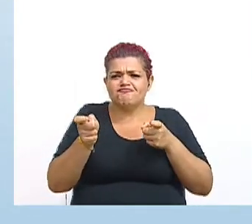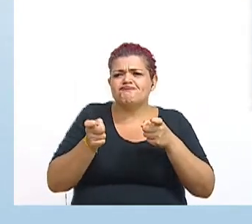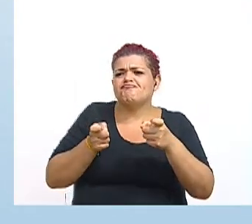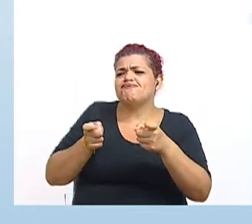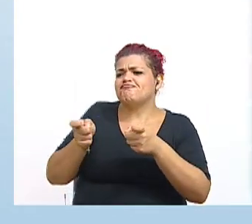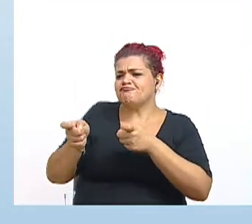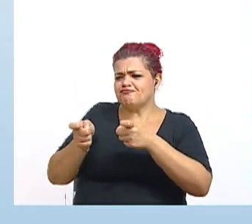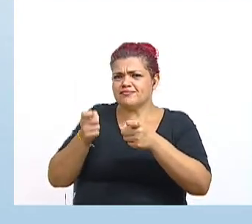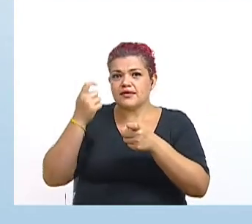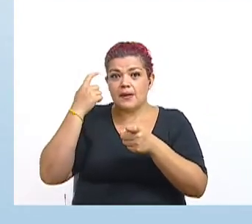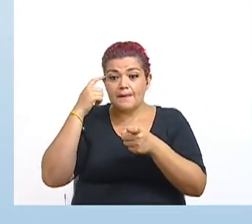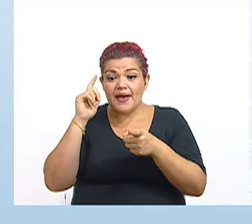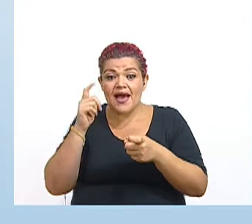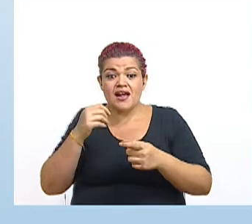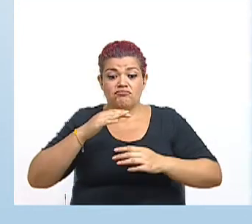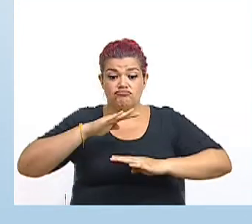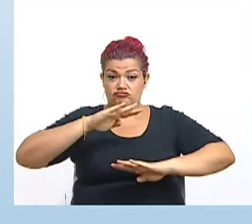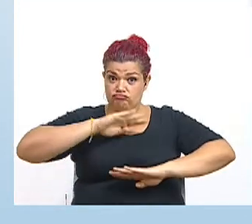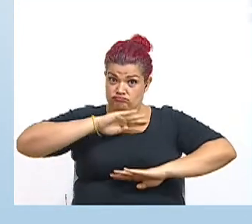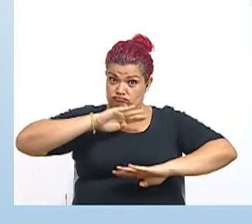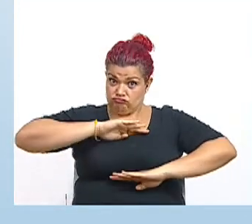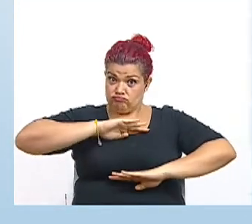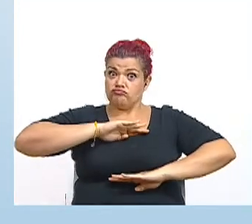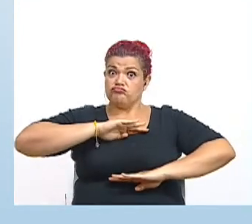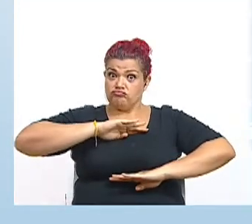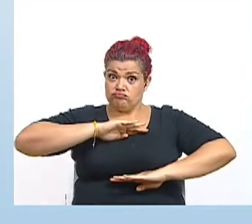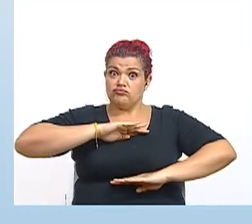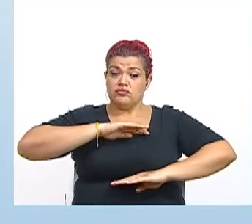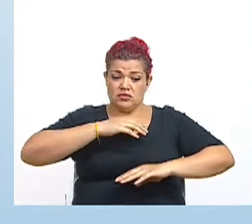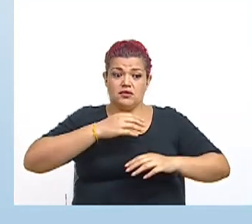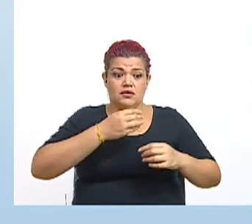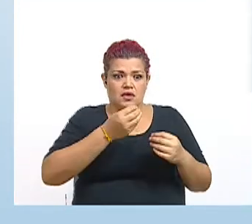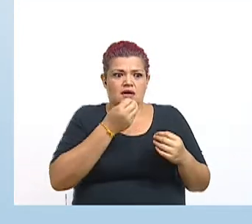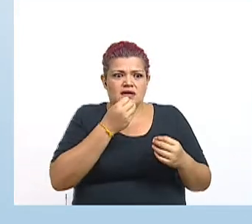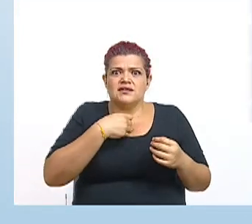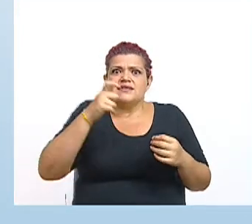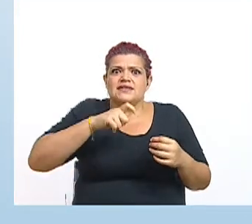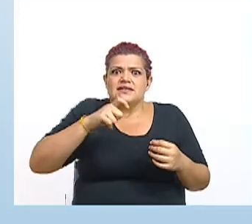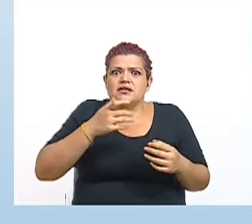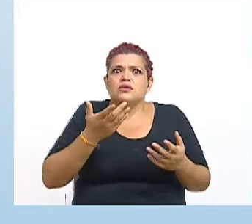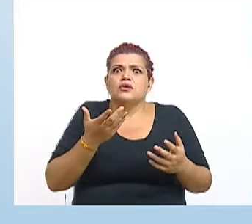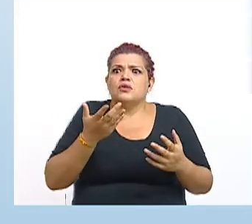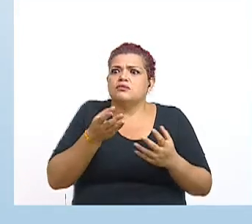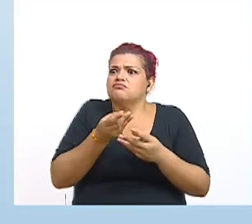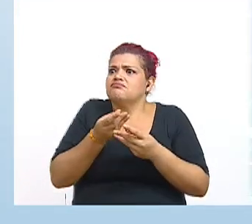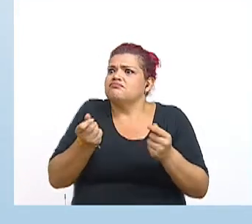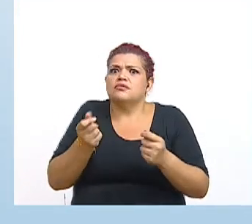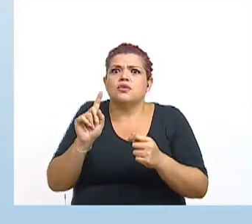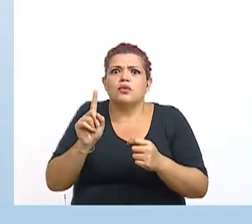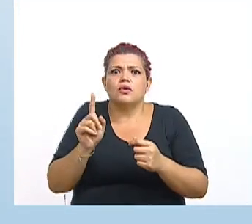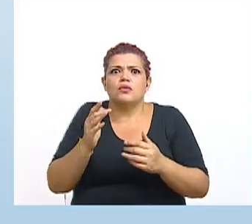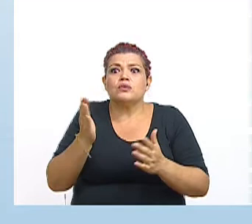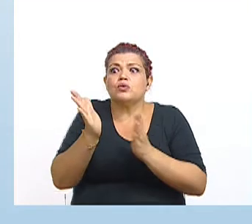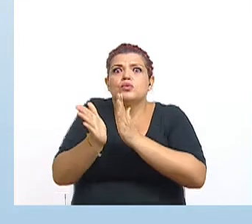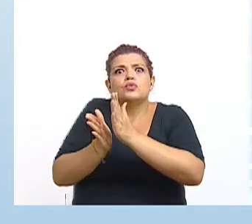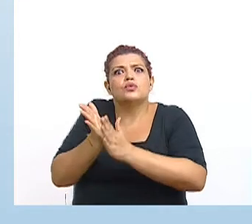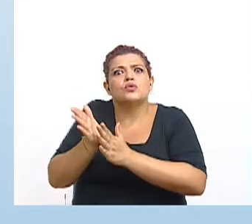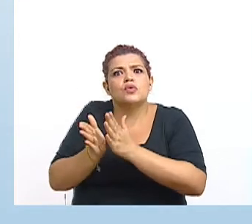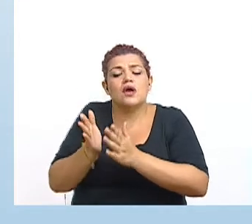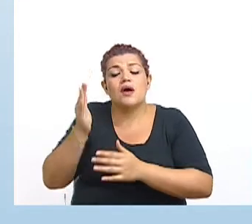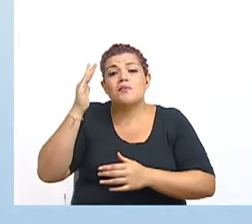poder satisfacer nuestras necesidades ilimitadas. Porque efectivamente, los seres humanos tenemos